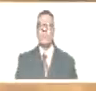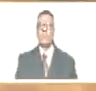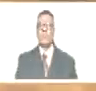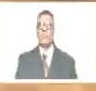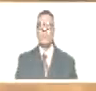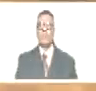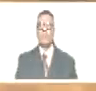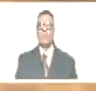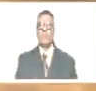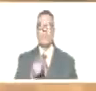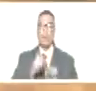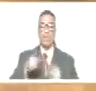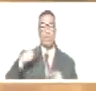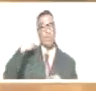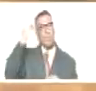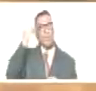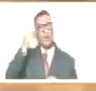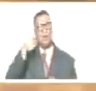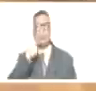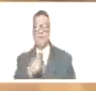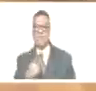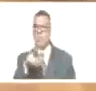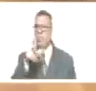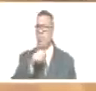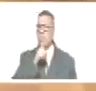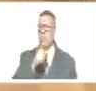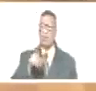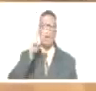Algunos creen que eso era mamando gallo, y nosotros